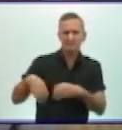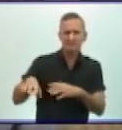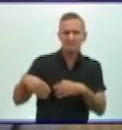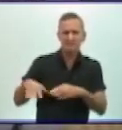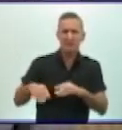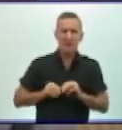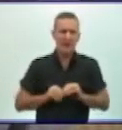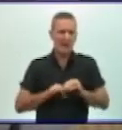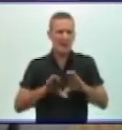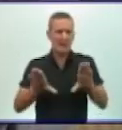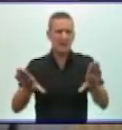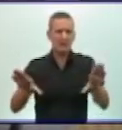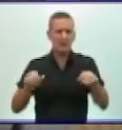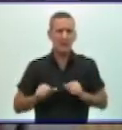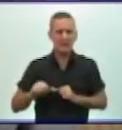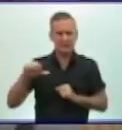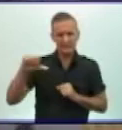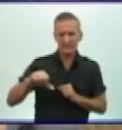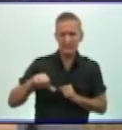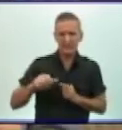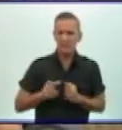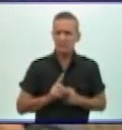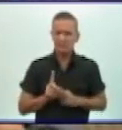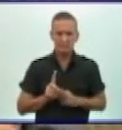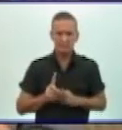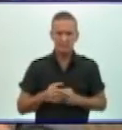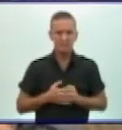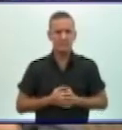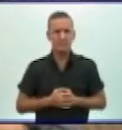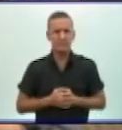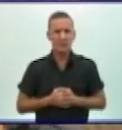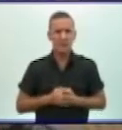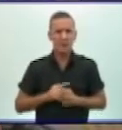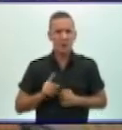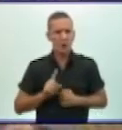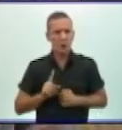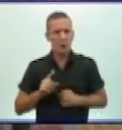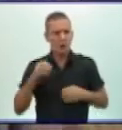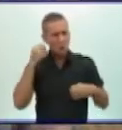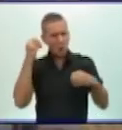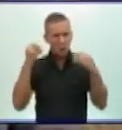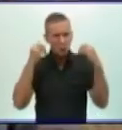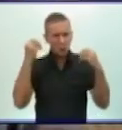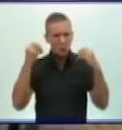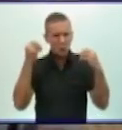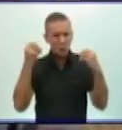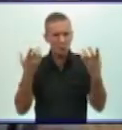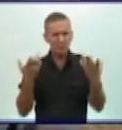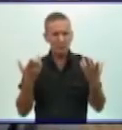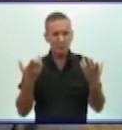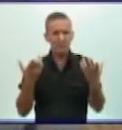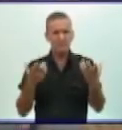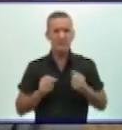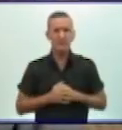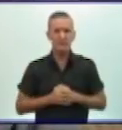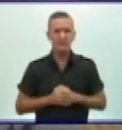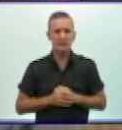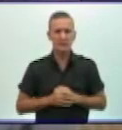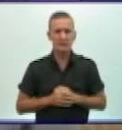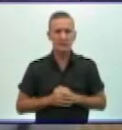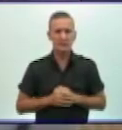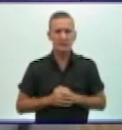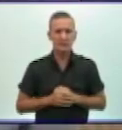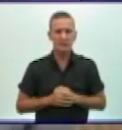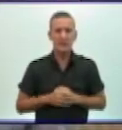con el derecho, ¿no? O sea, no confundir quizás gozar de determinados derechos que yo no tengo y que realmente